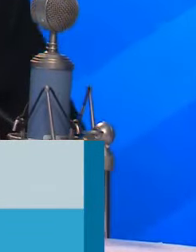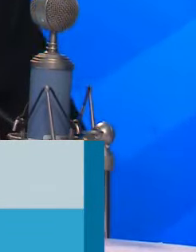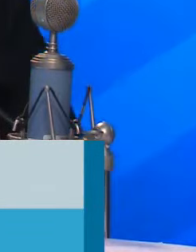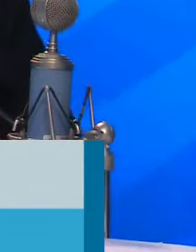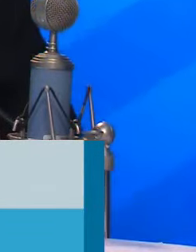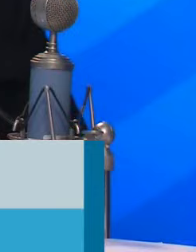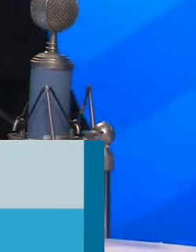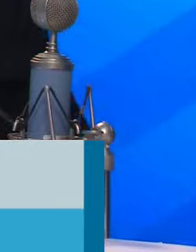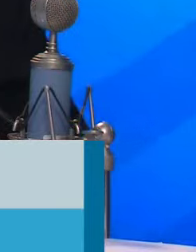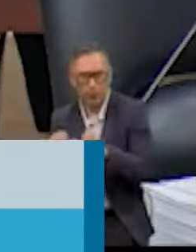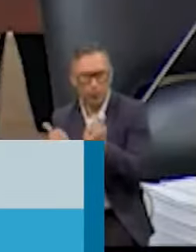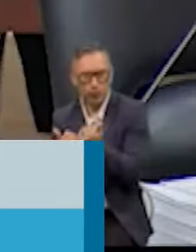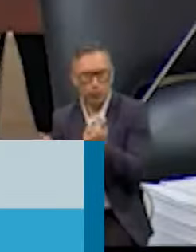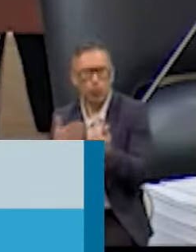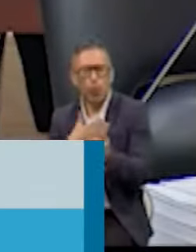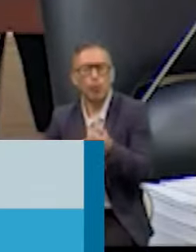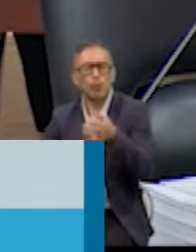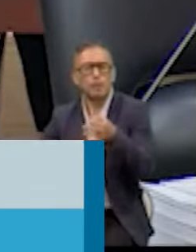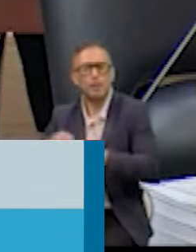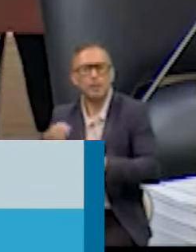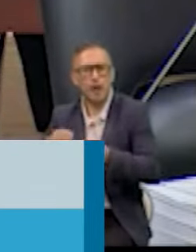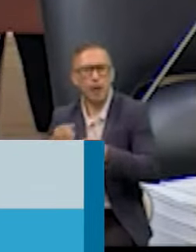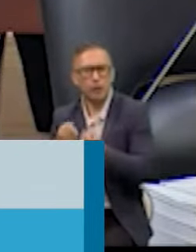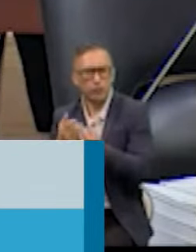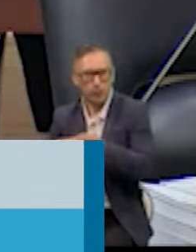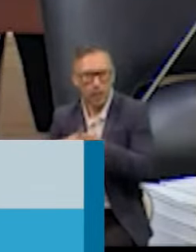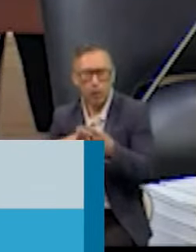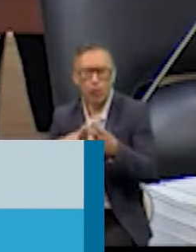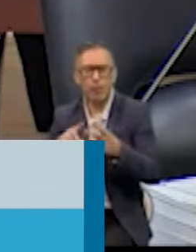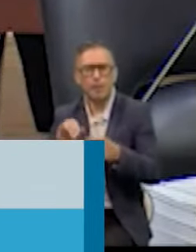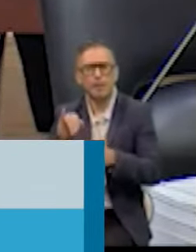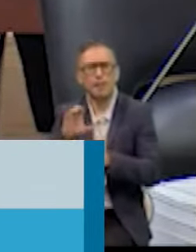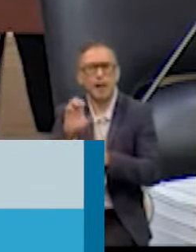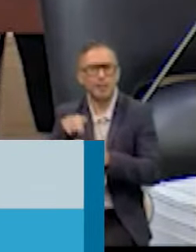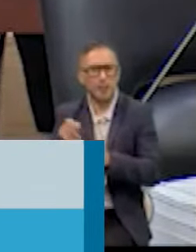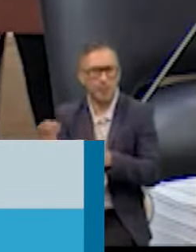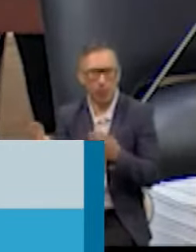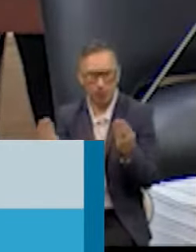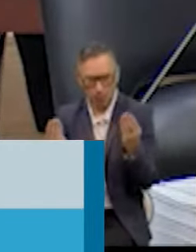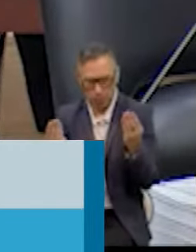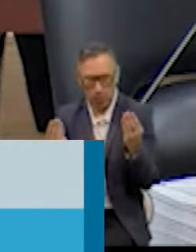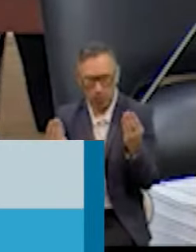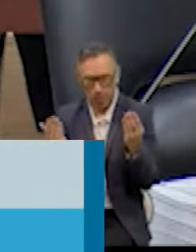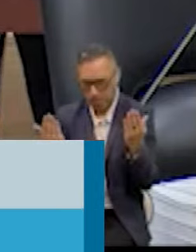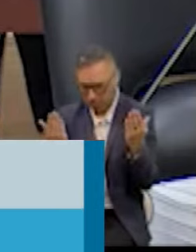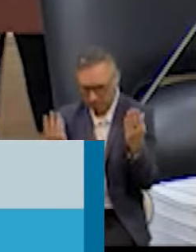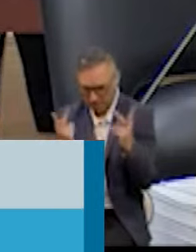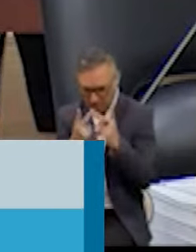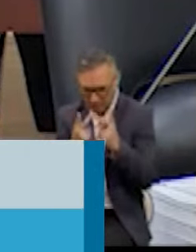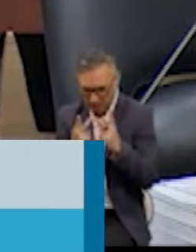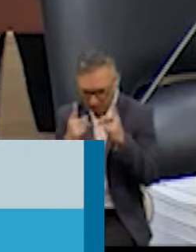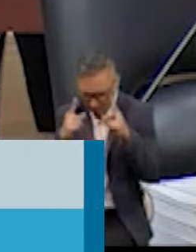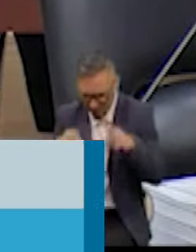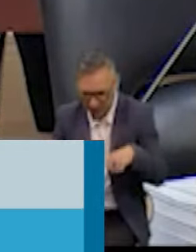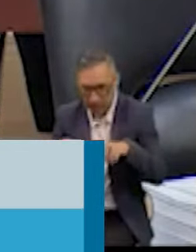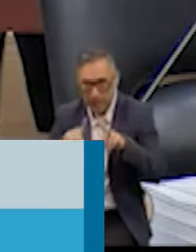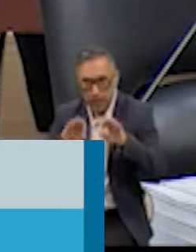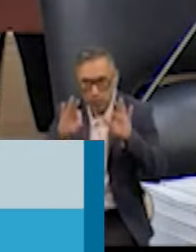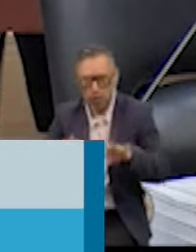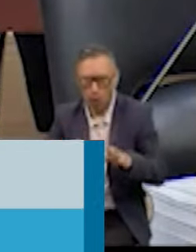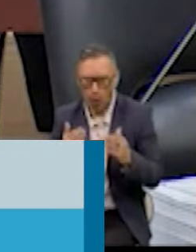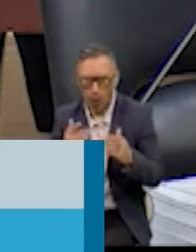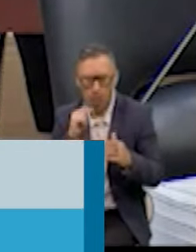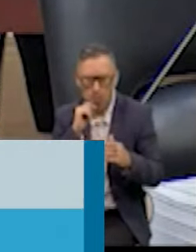saturado de fotos, fotografías de todos tamaños, y esto es en todo el país. En todo el país ocurre exactamente lo mismo.